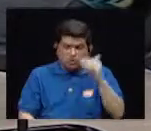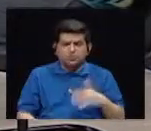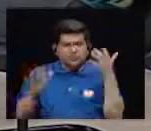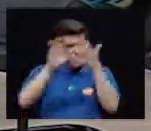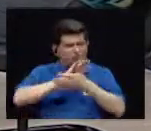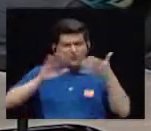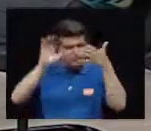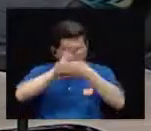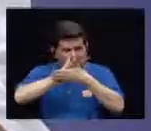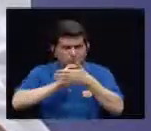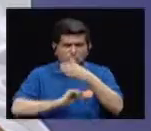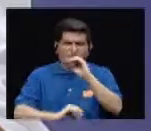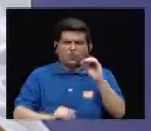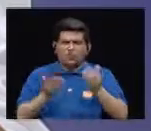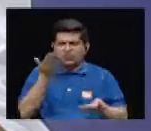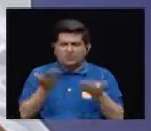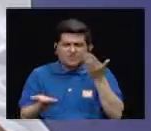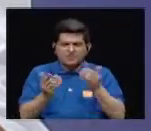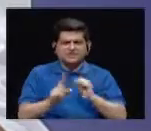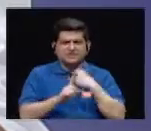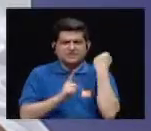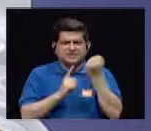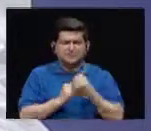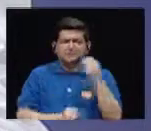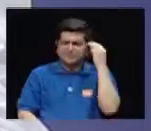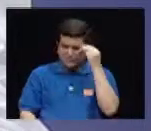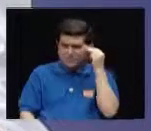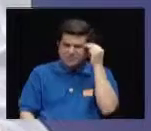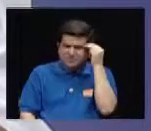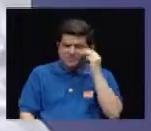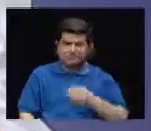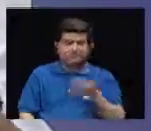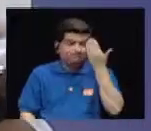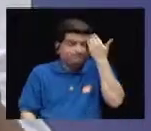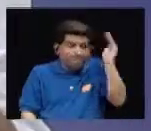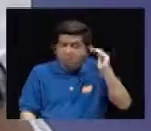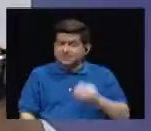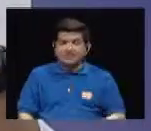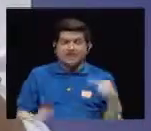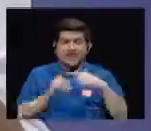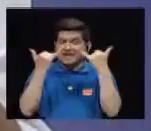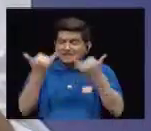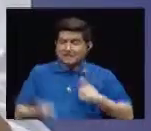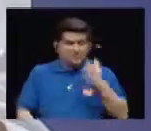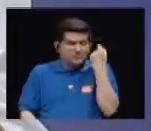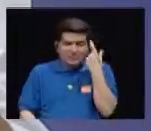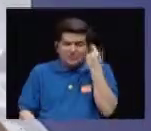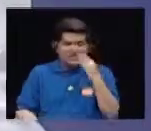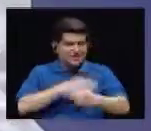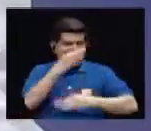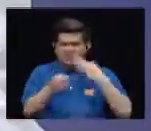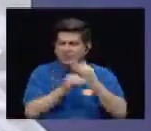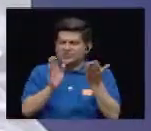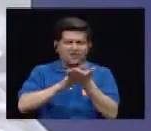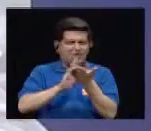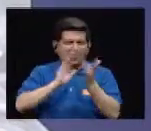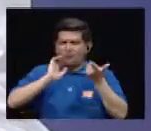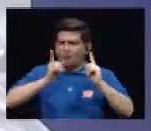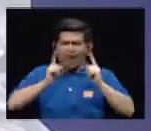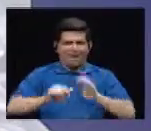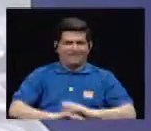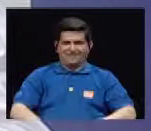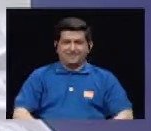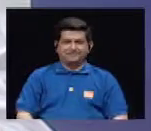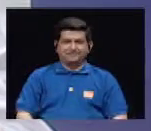aplauso confuso o si fue un aplauso meditado. No sé qué, realmente hasta hoy día no entiendo qué tipo de aplauso fue.